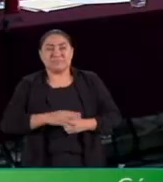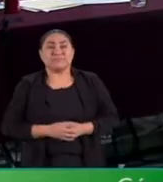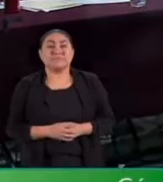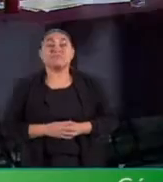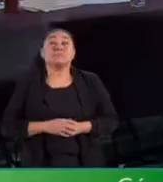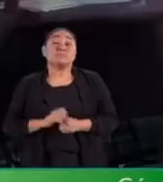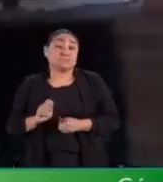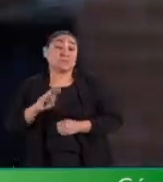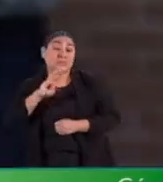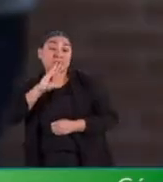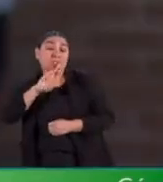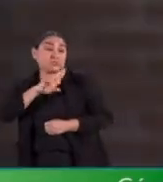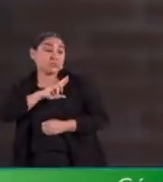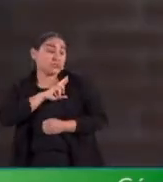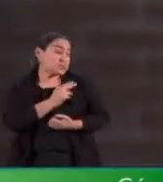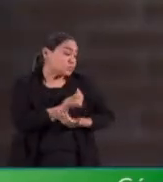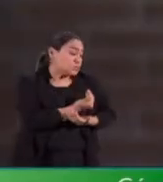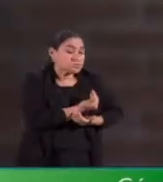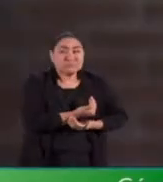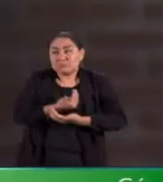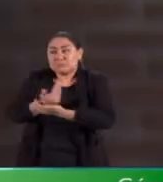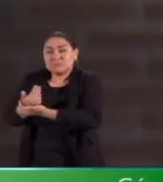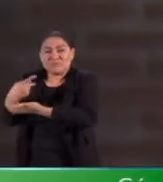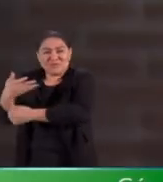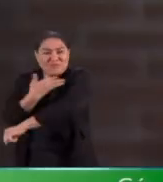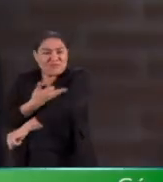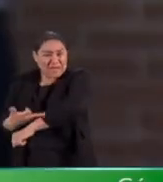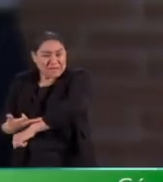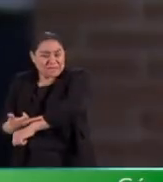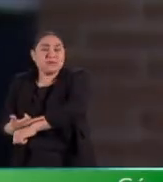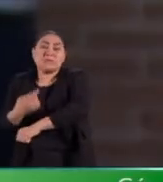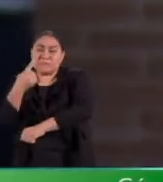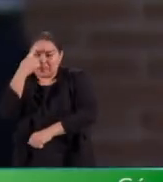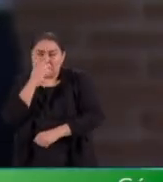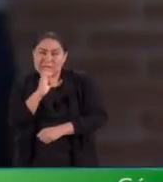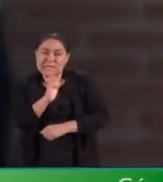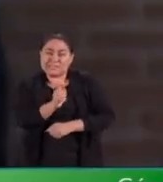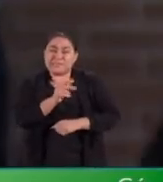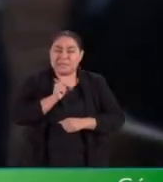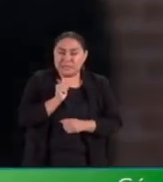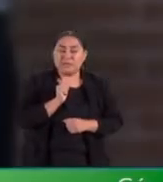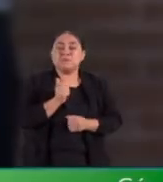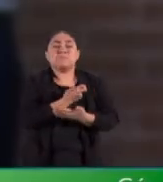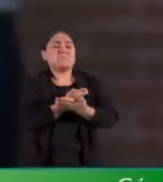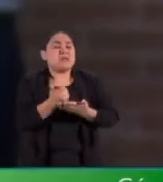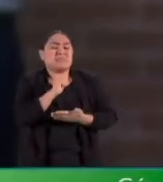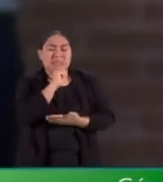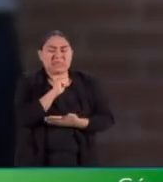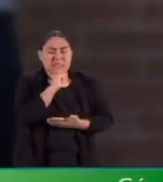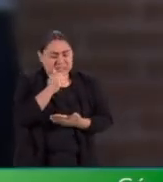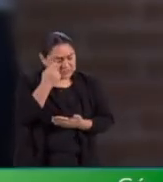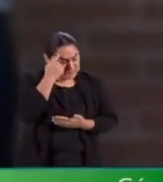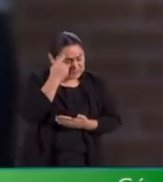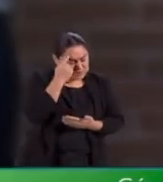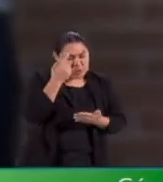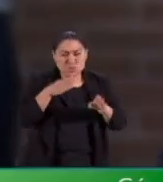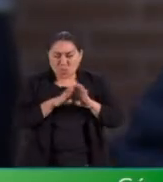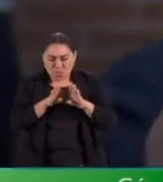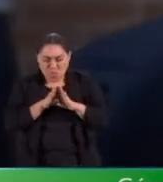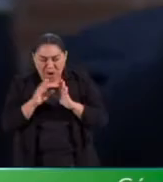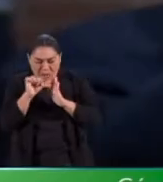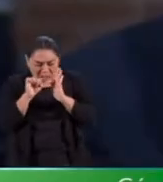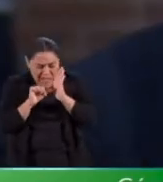Madres solteras que dejaban a sus hijos con familiares para quedarse horas extras sin paga, pensando en cómo interpretar un artículo